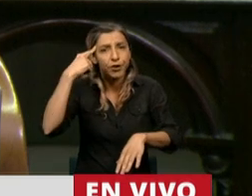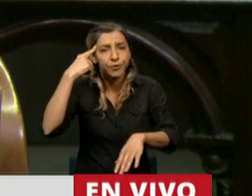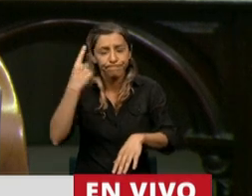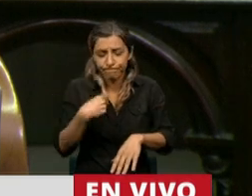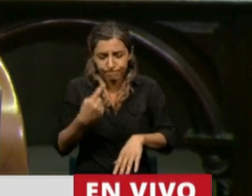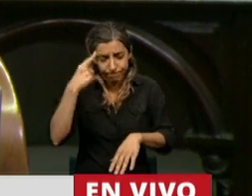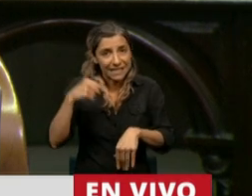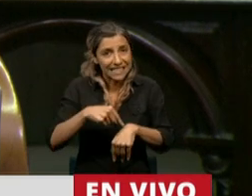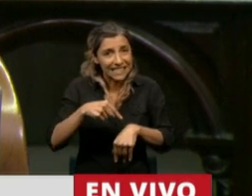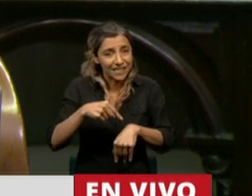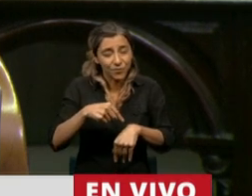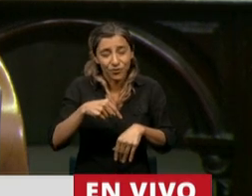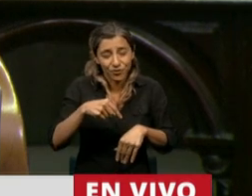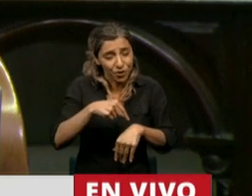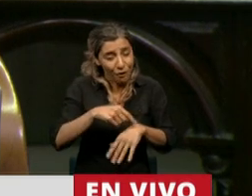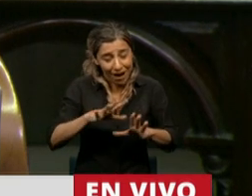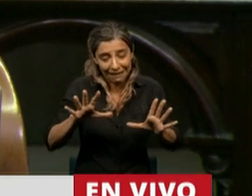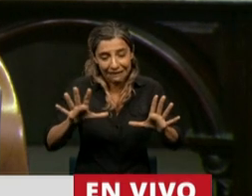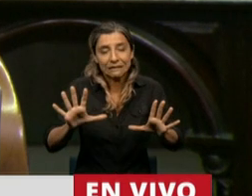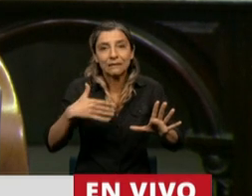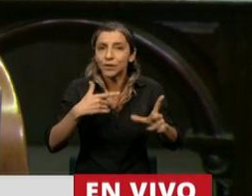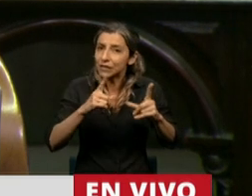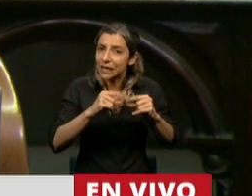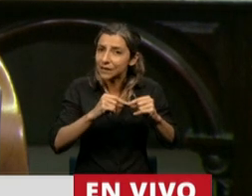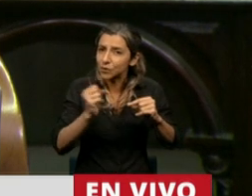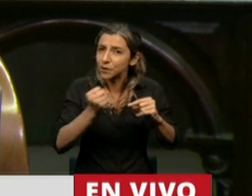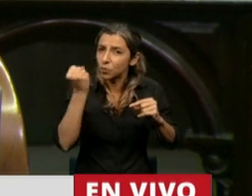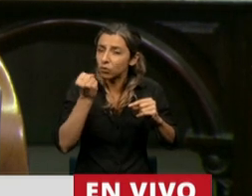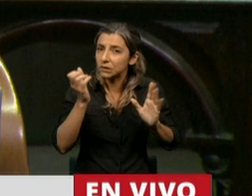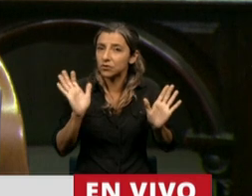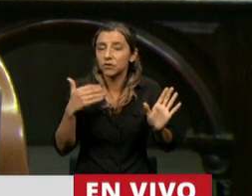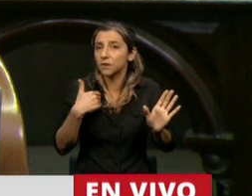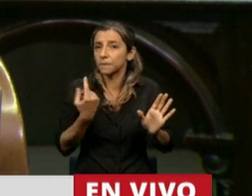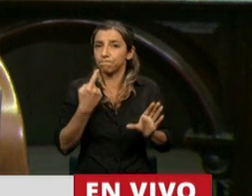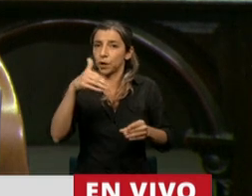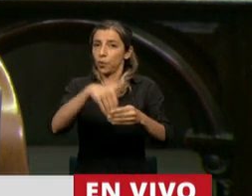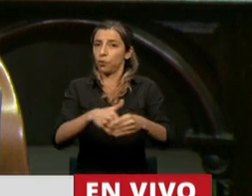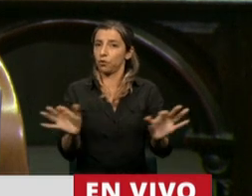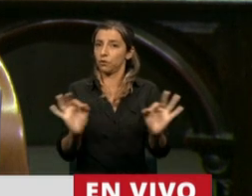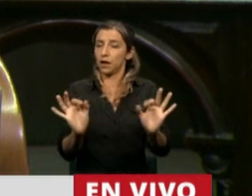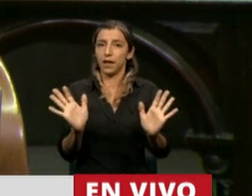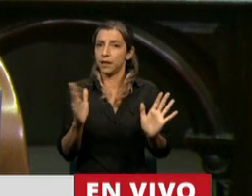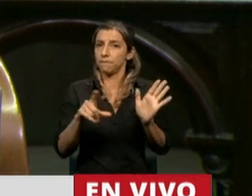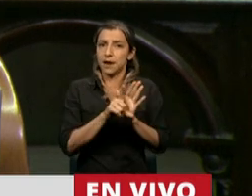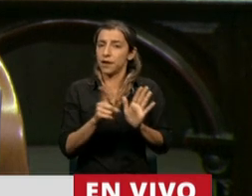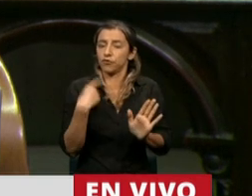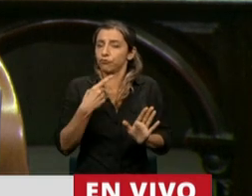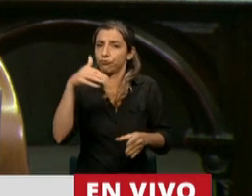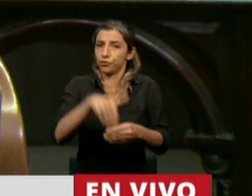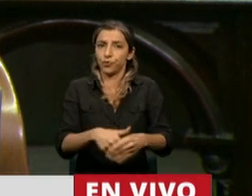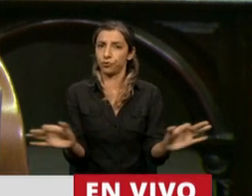central entonces hemos tomado una decisión nos vamos a tener la ley No la vamos a